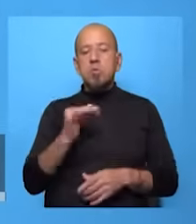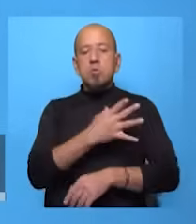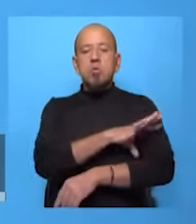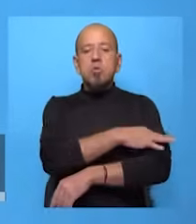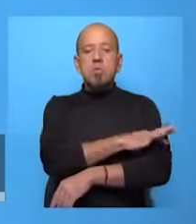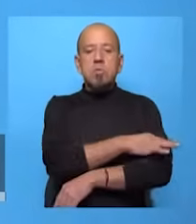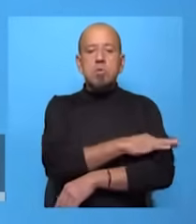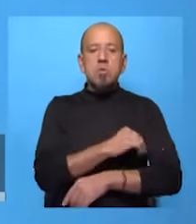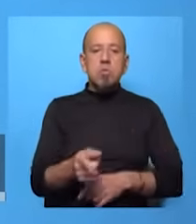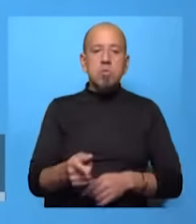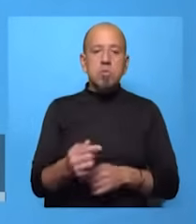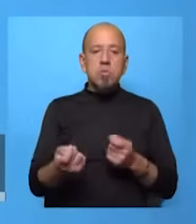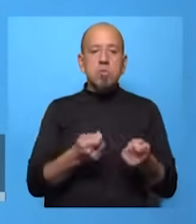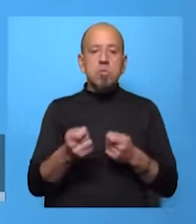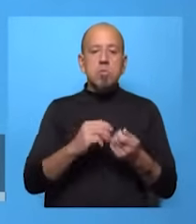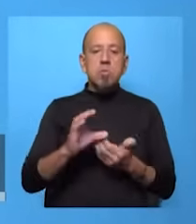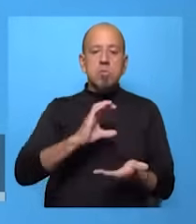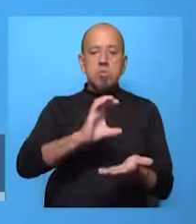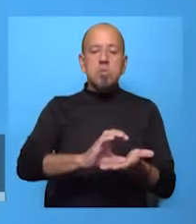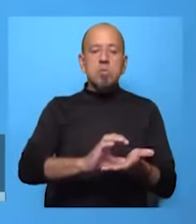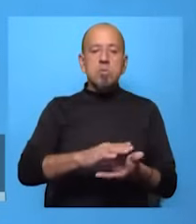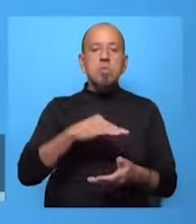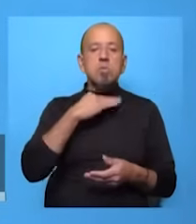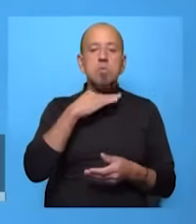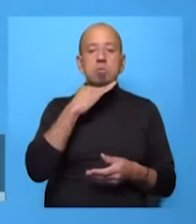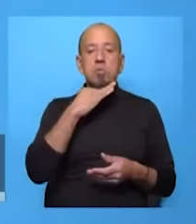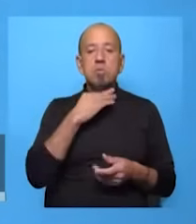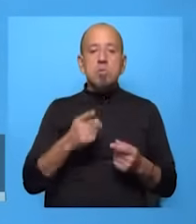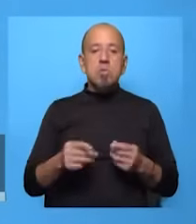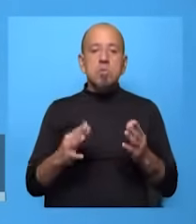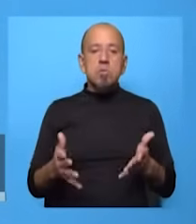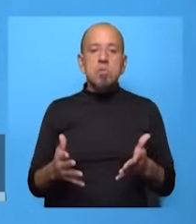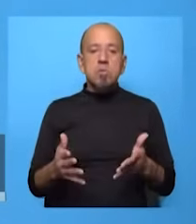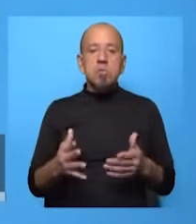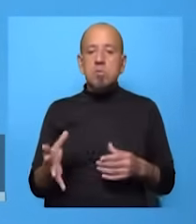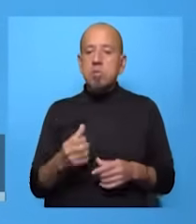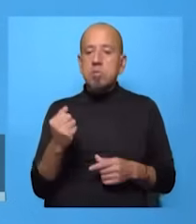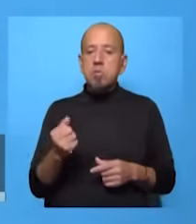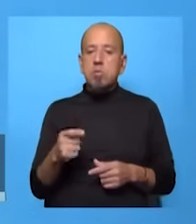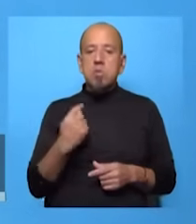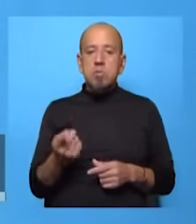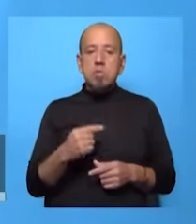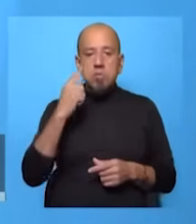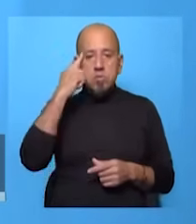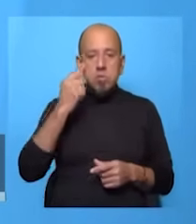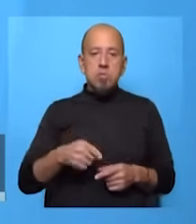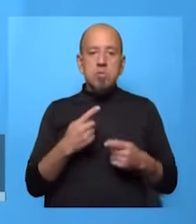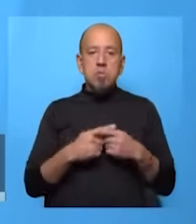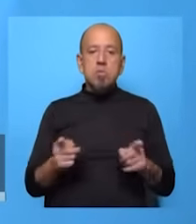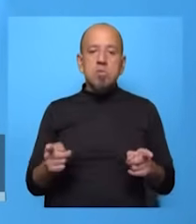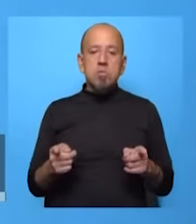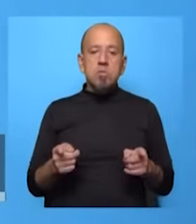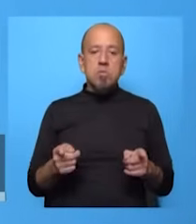varios fideicomisos que cambiaron la vida de canelones y cómo lo hizo consiguiendo que otros que piensan diferente a él lo